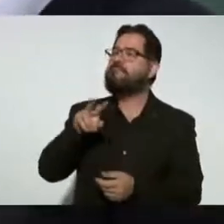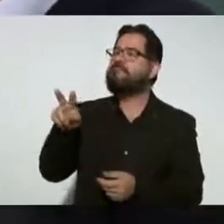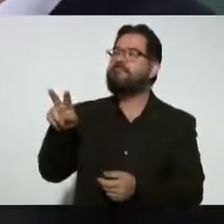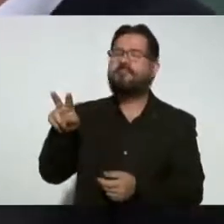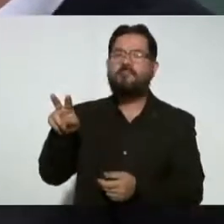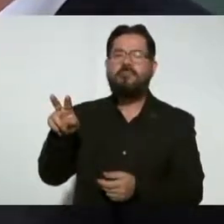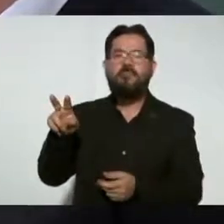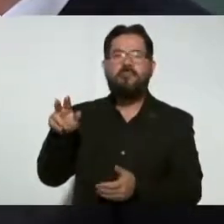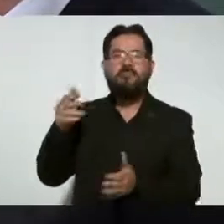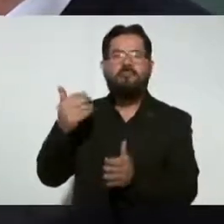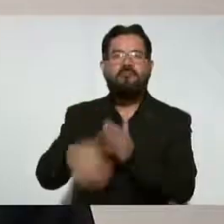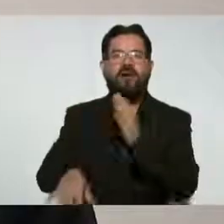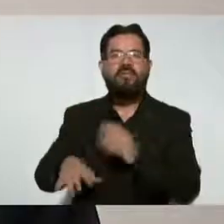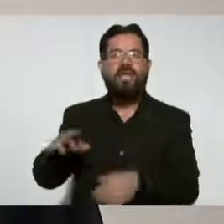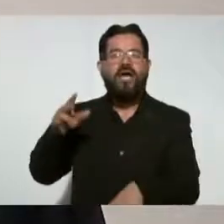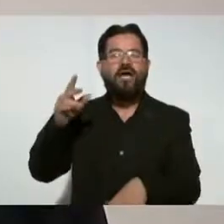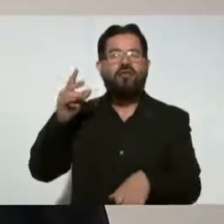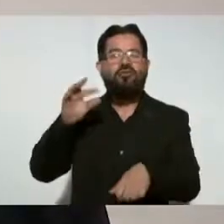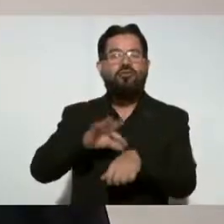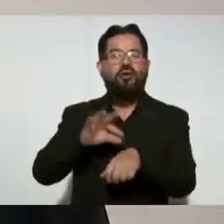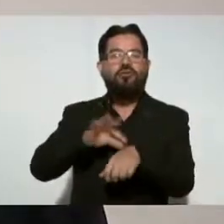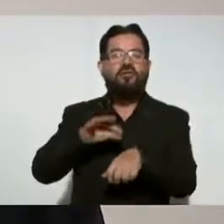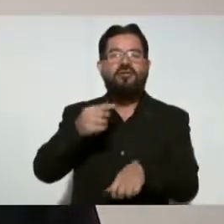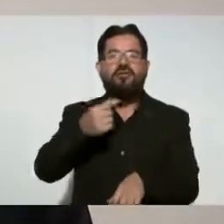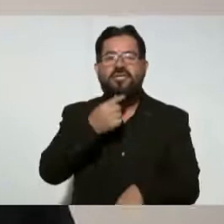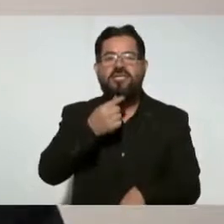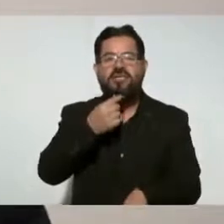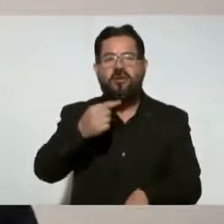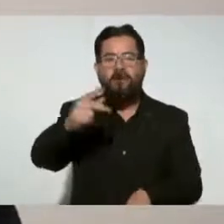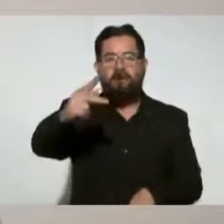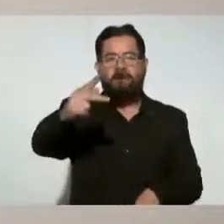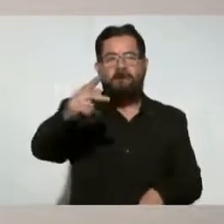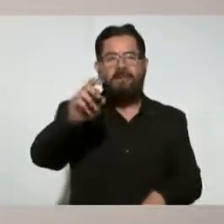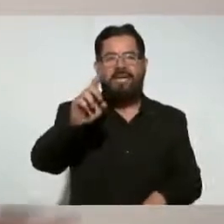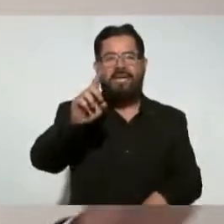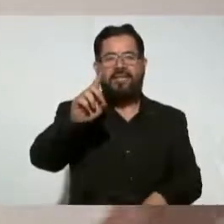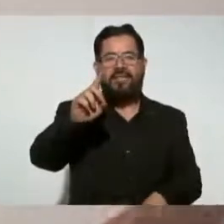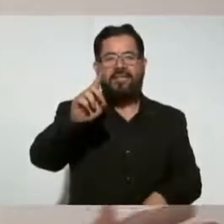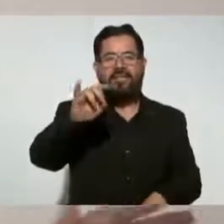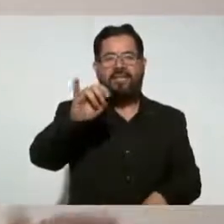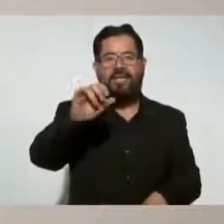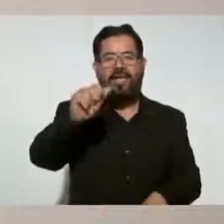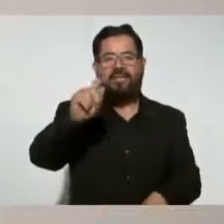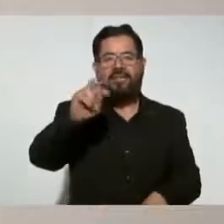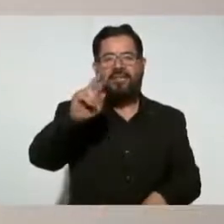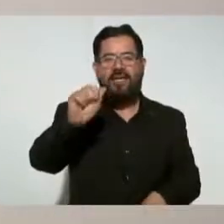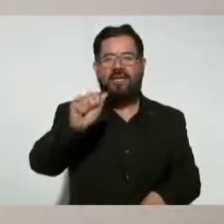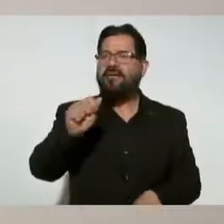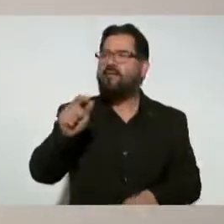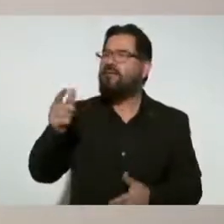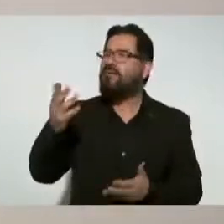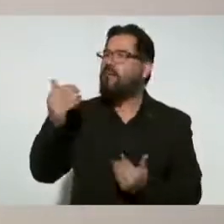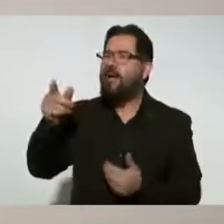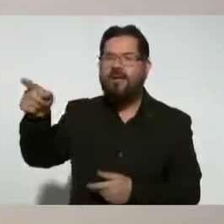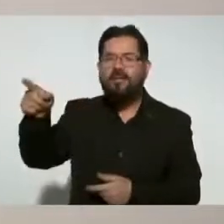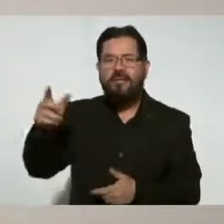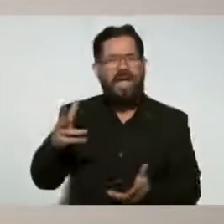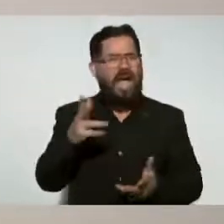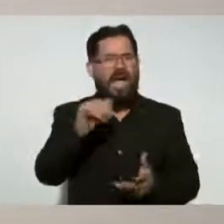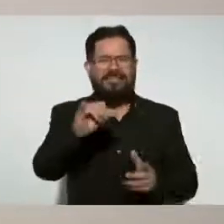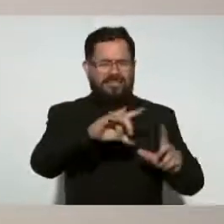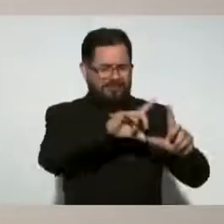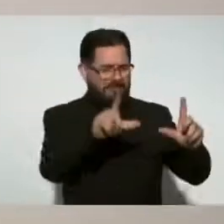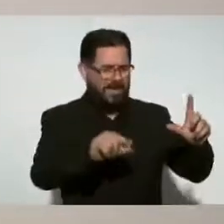tenía médico pediatra. Y así en todo el país. Por eso